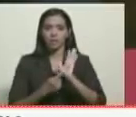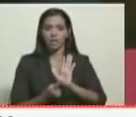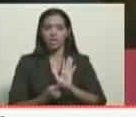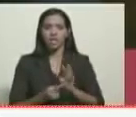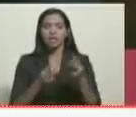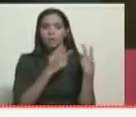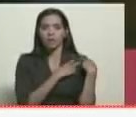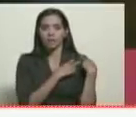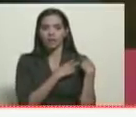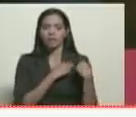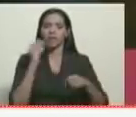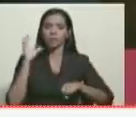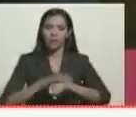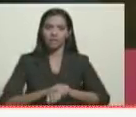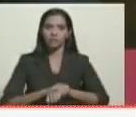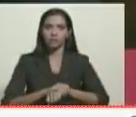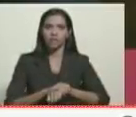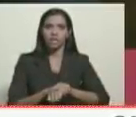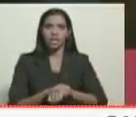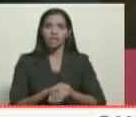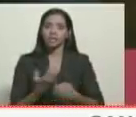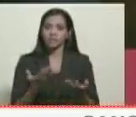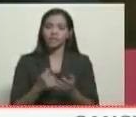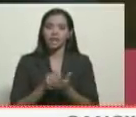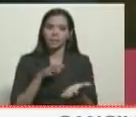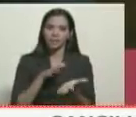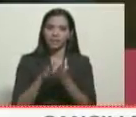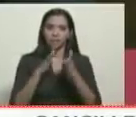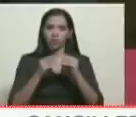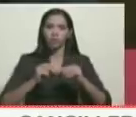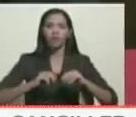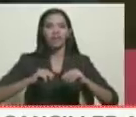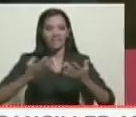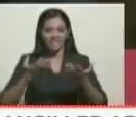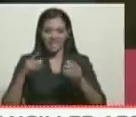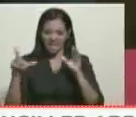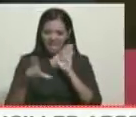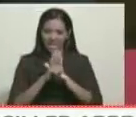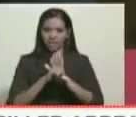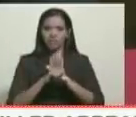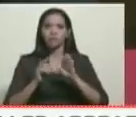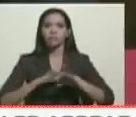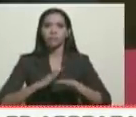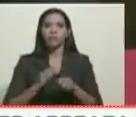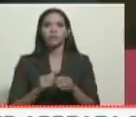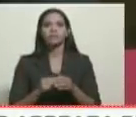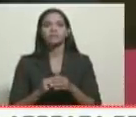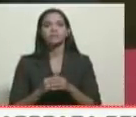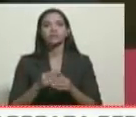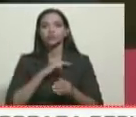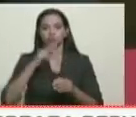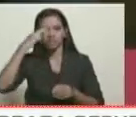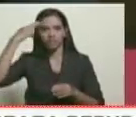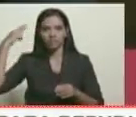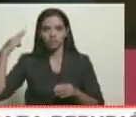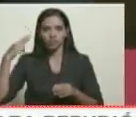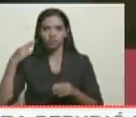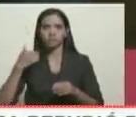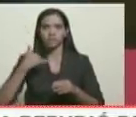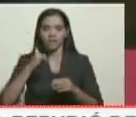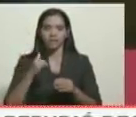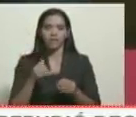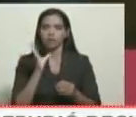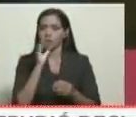habido detenidos y, bueno, se les aplicará todo el peso de la ley. Porque de aquellas reflexiones que nosotros hacíamos, había cuenta que no